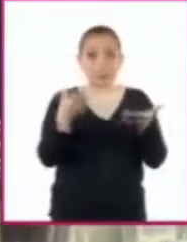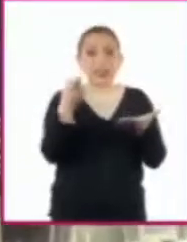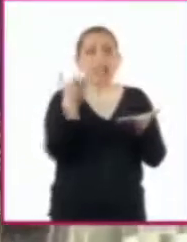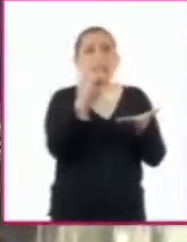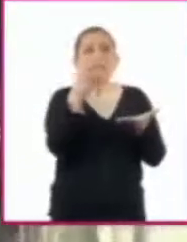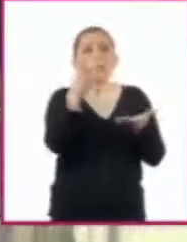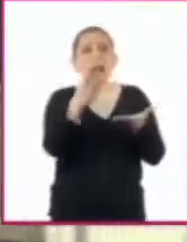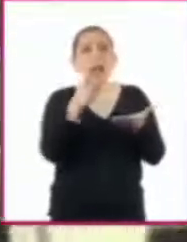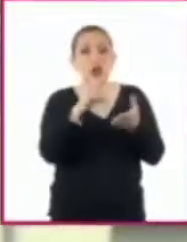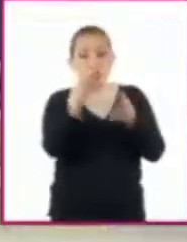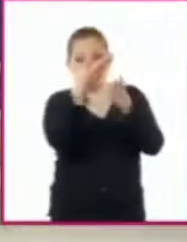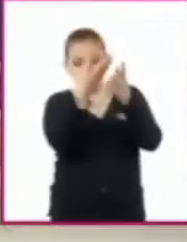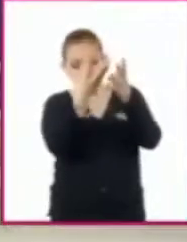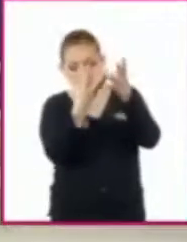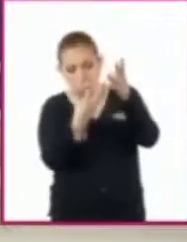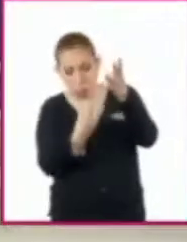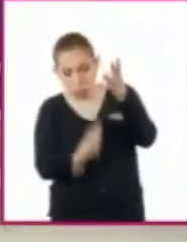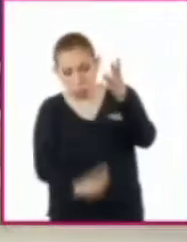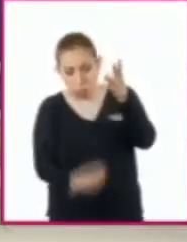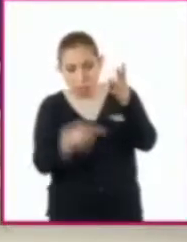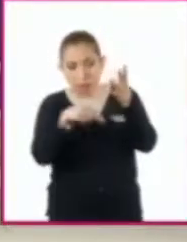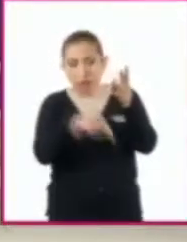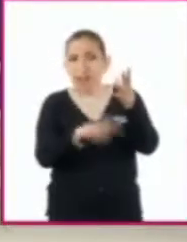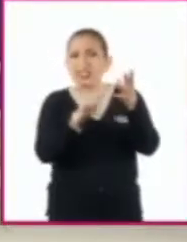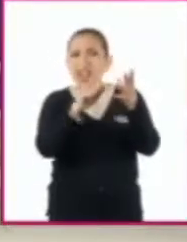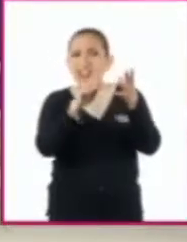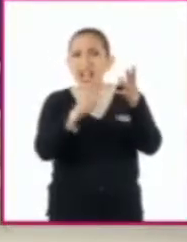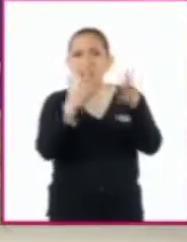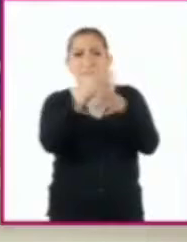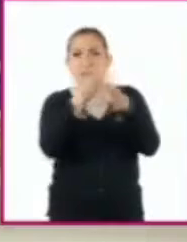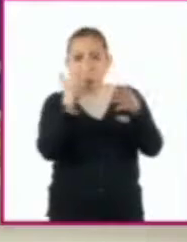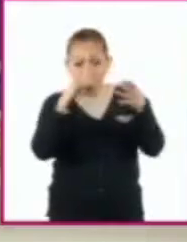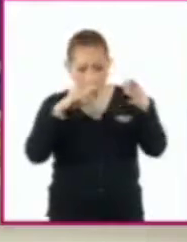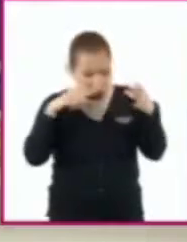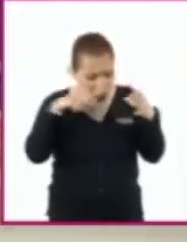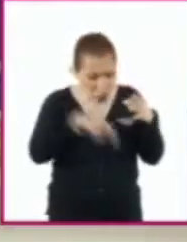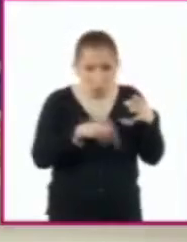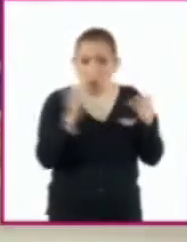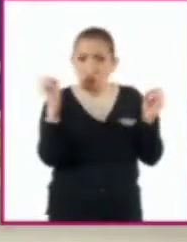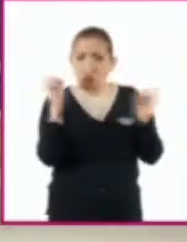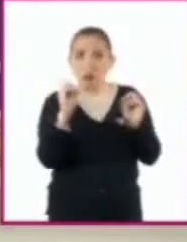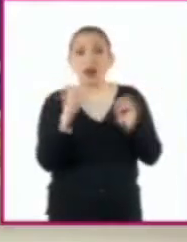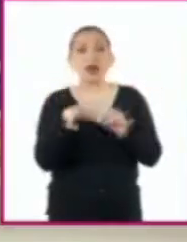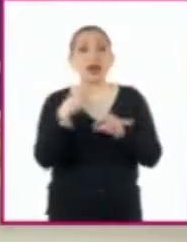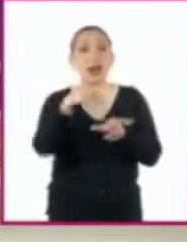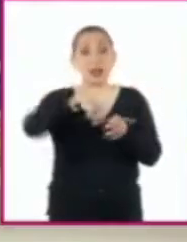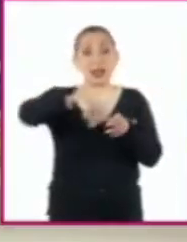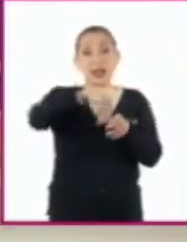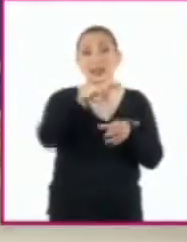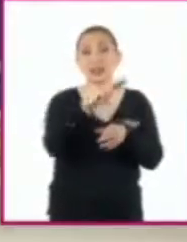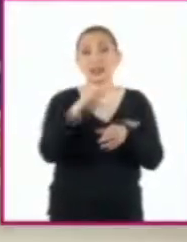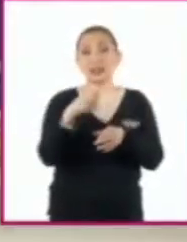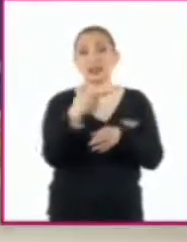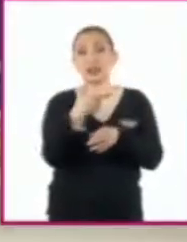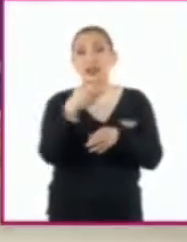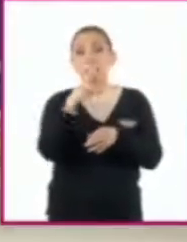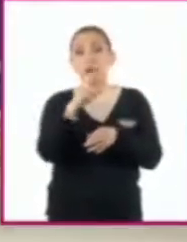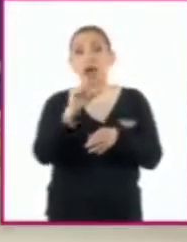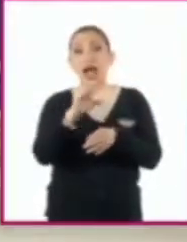para que no se vaya al fondo de la taza las partículas de café? Mezclemos 300 gramos de